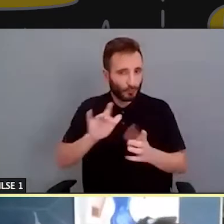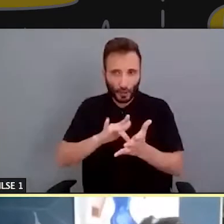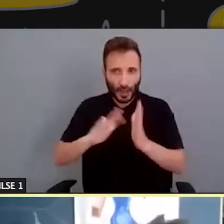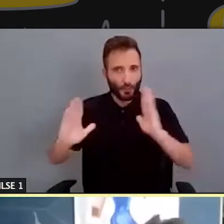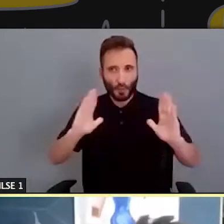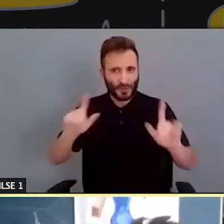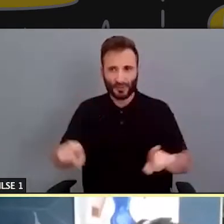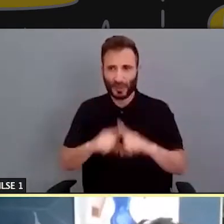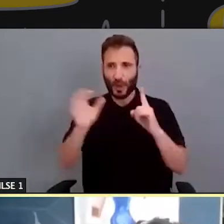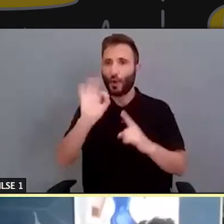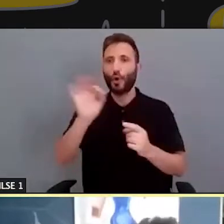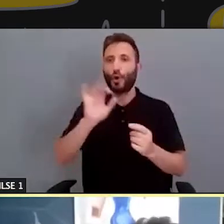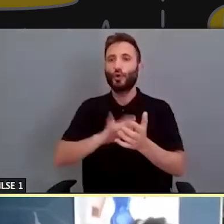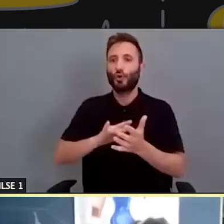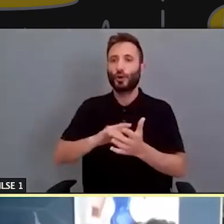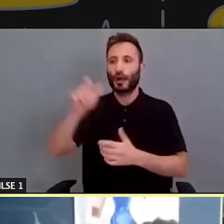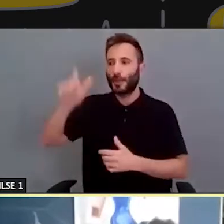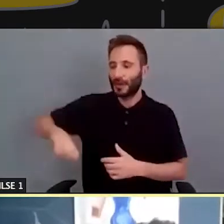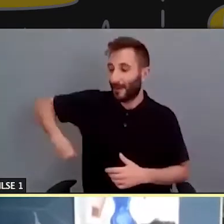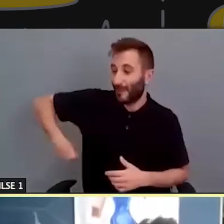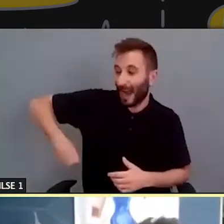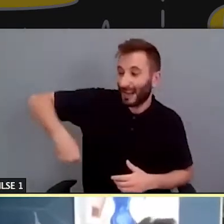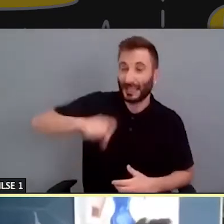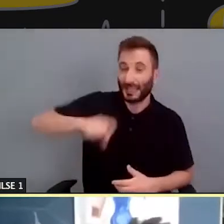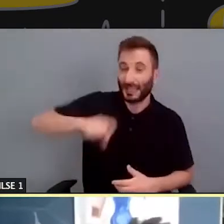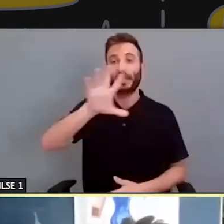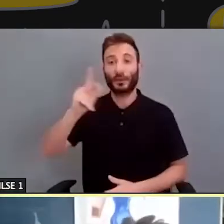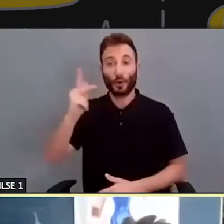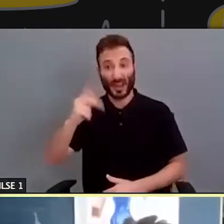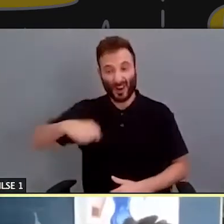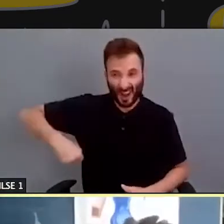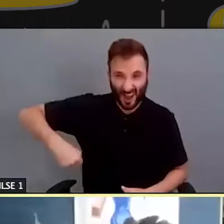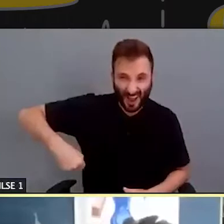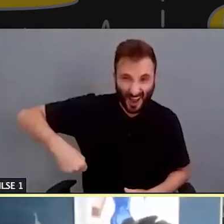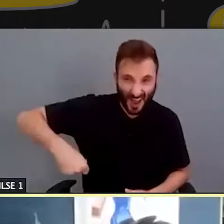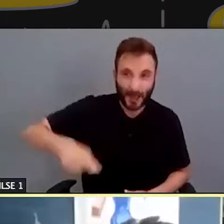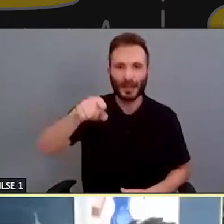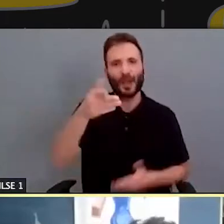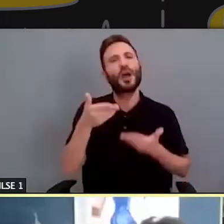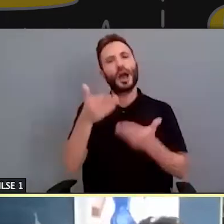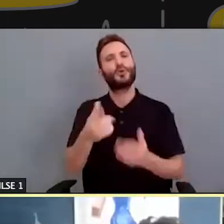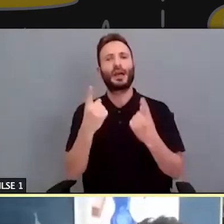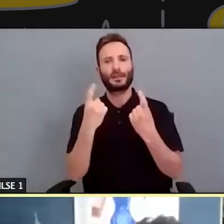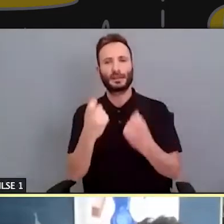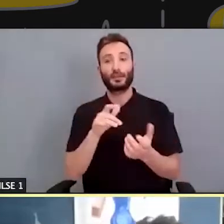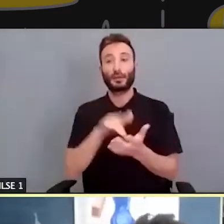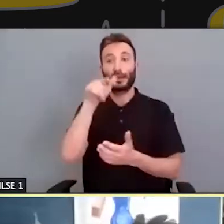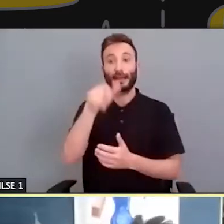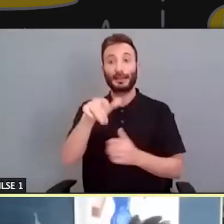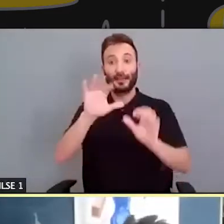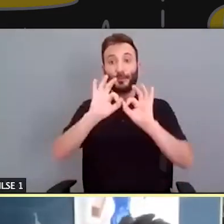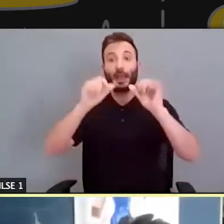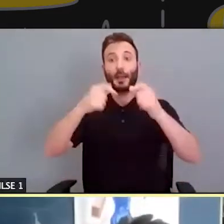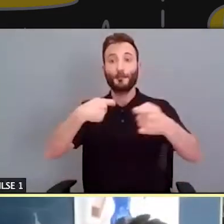que está cargando con una maleta de 25 kilos, todas estas personas necesitan lo mismo. Y son parte integral del mercado turístico. Hemos hablado de